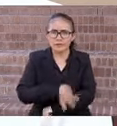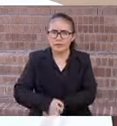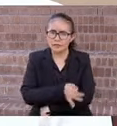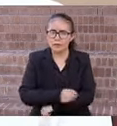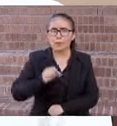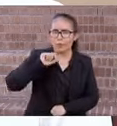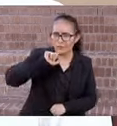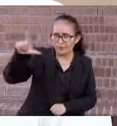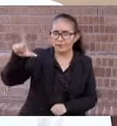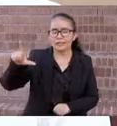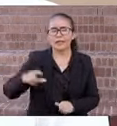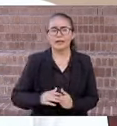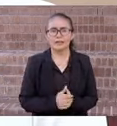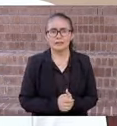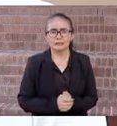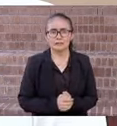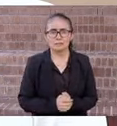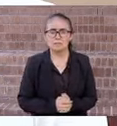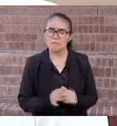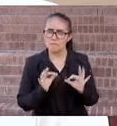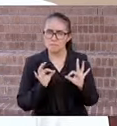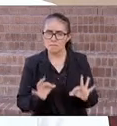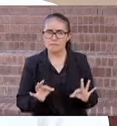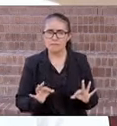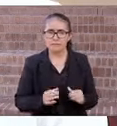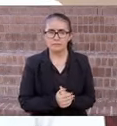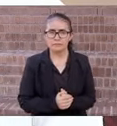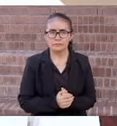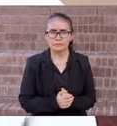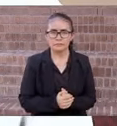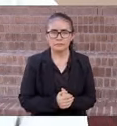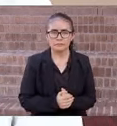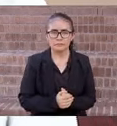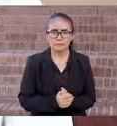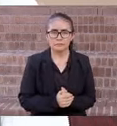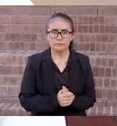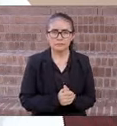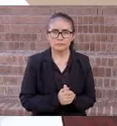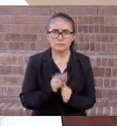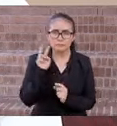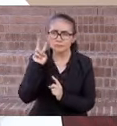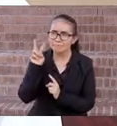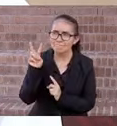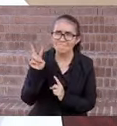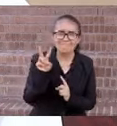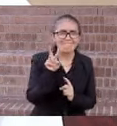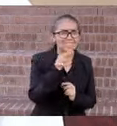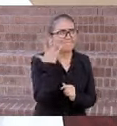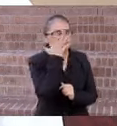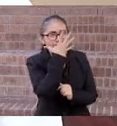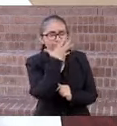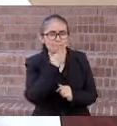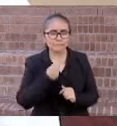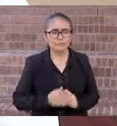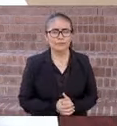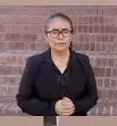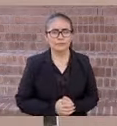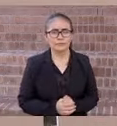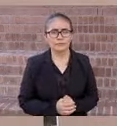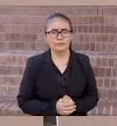tienen sentido de la estética de la belleza